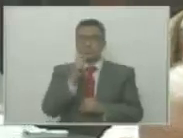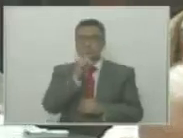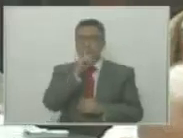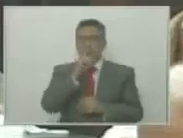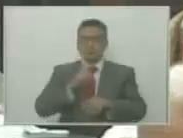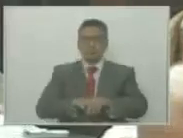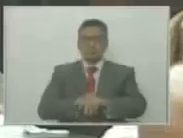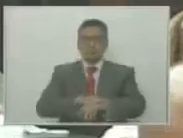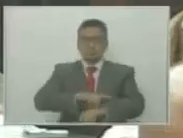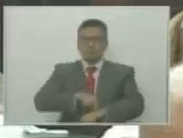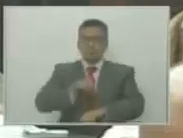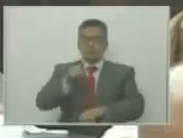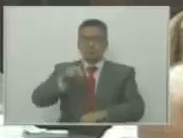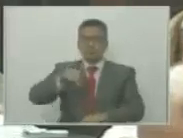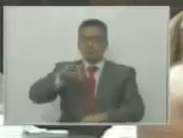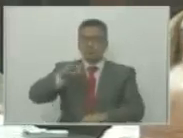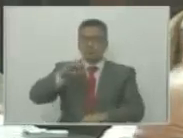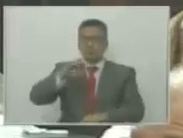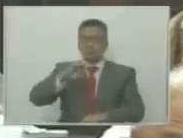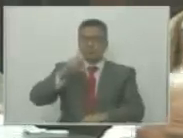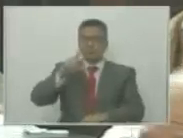silencio para Nicolás Bianco.